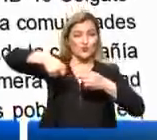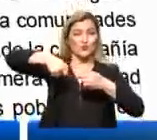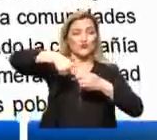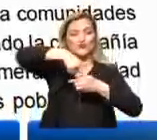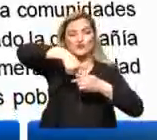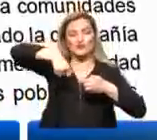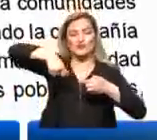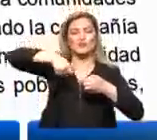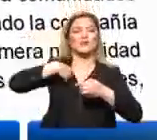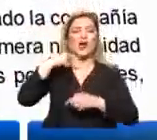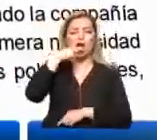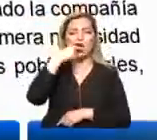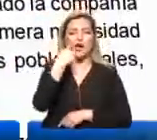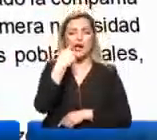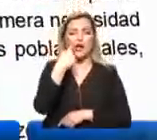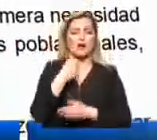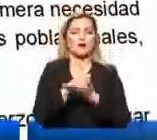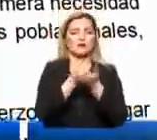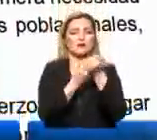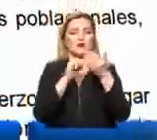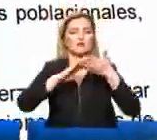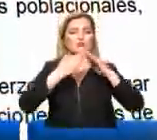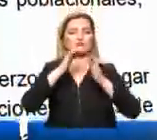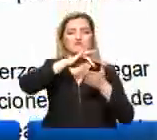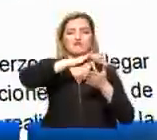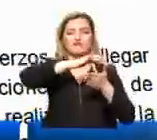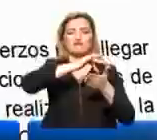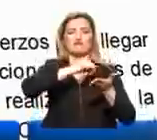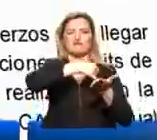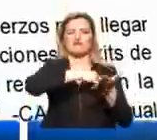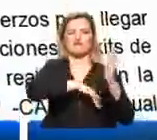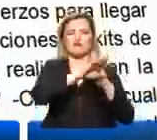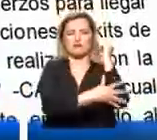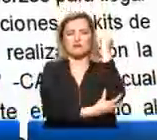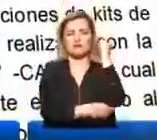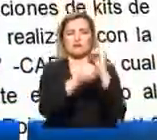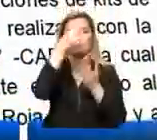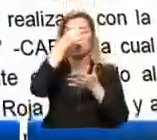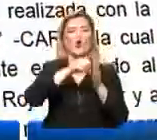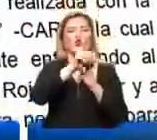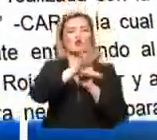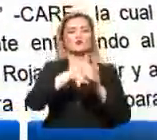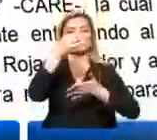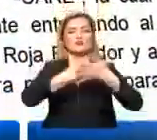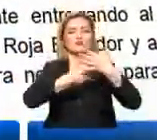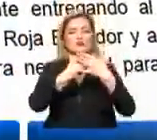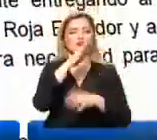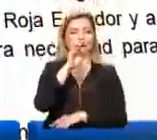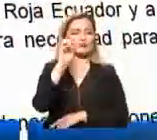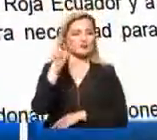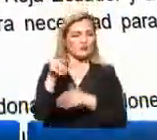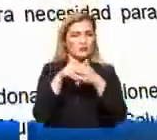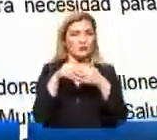medidas para apoyar a comunidades vulnerables en nuestro país. El total de las donaciones que ha entregado la empresa supera los